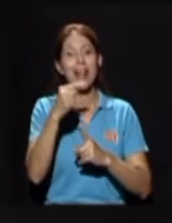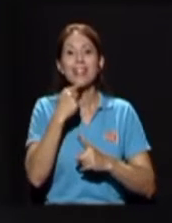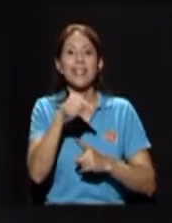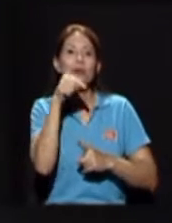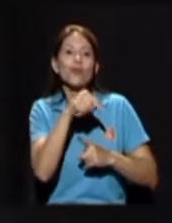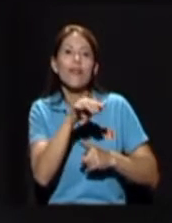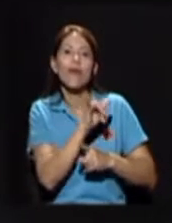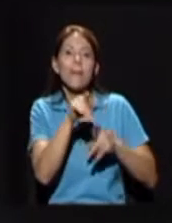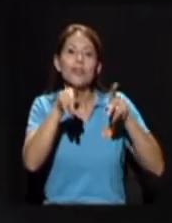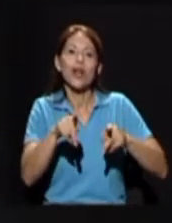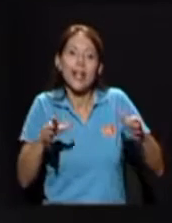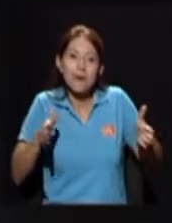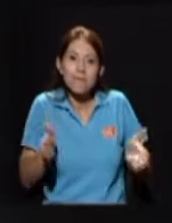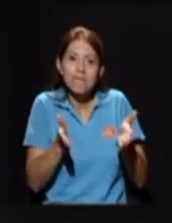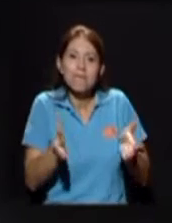cuánto duró, y además